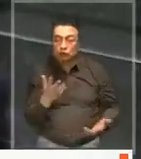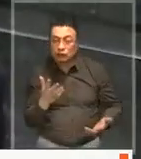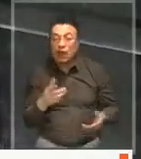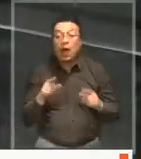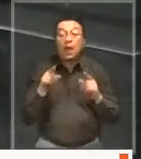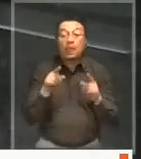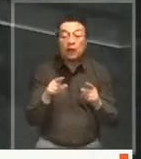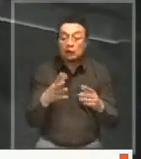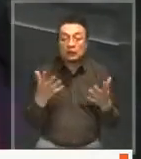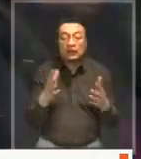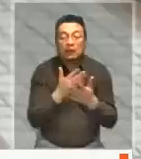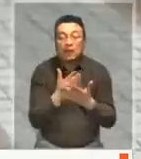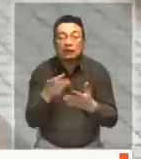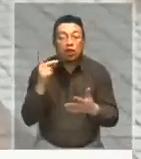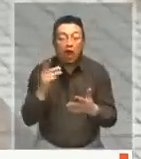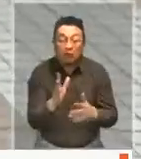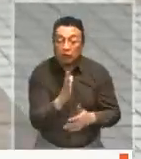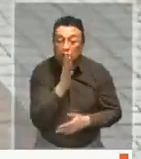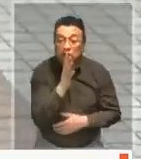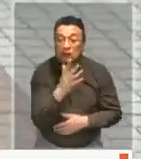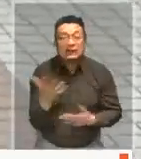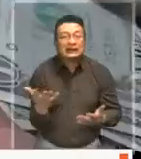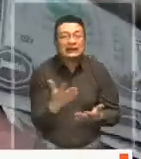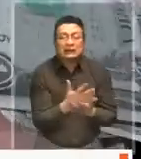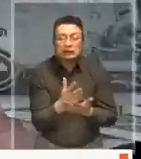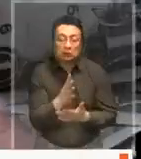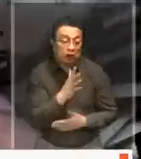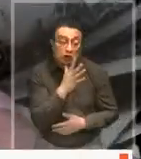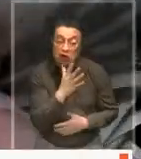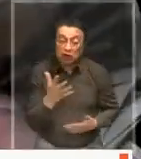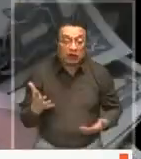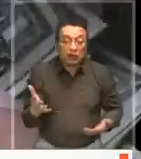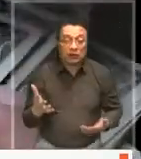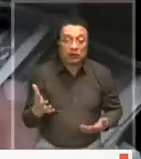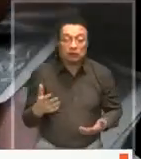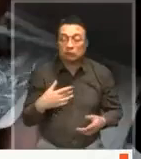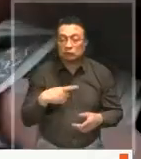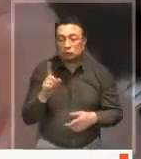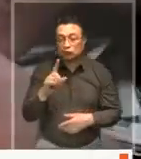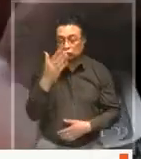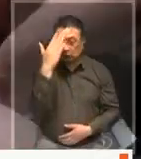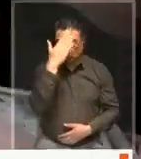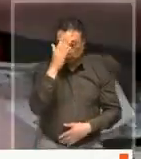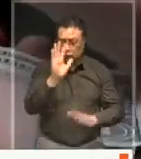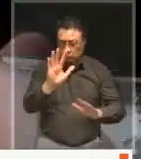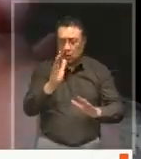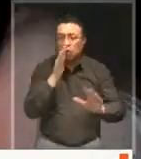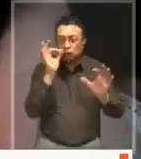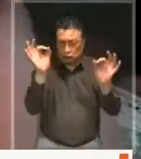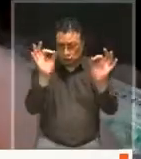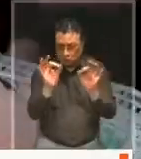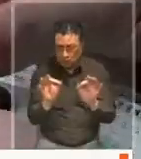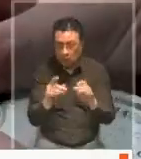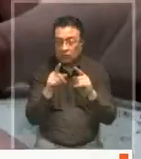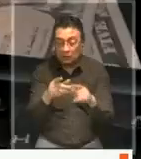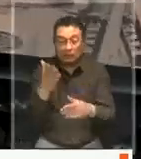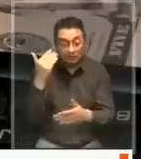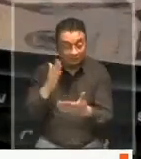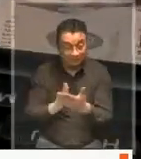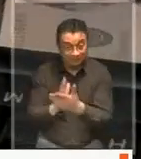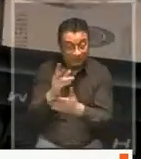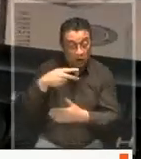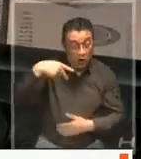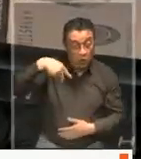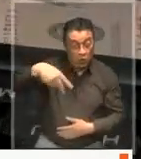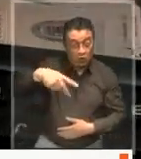No tengo idea de lo que está pasando con el dólar No tengo idea No se preocupe que aquí se lo contamos desde principios de junio